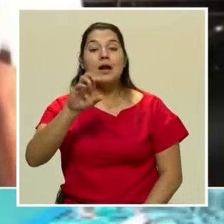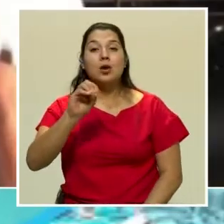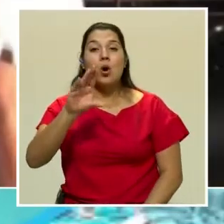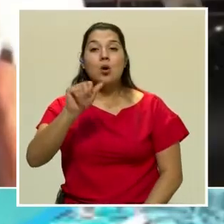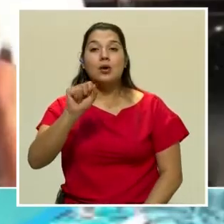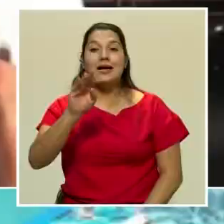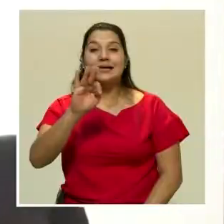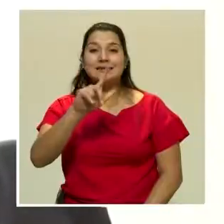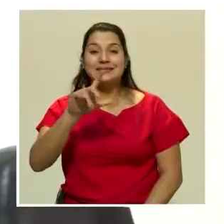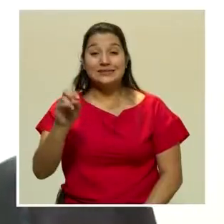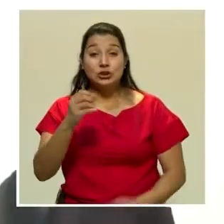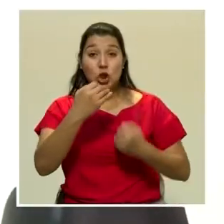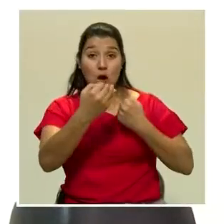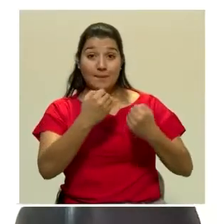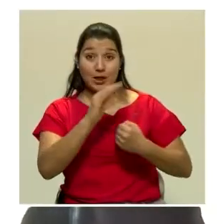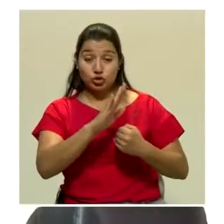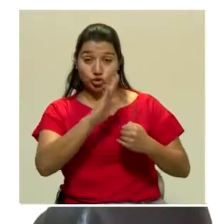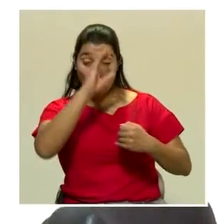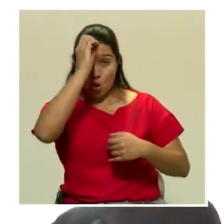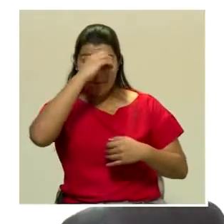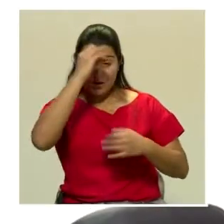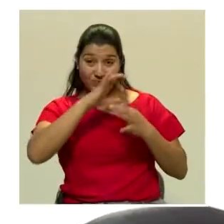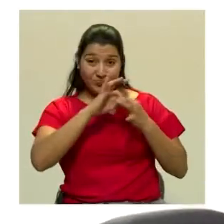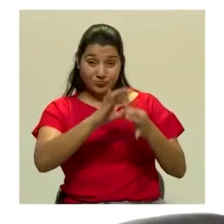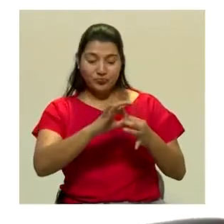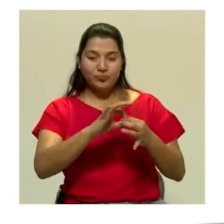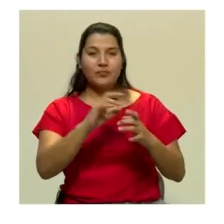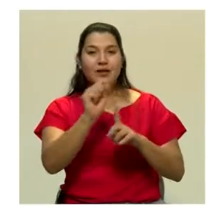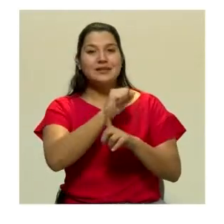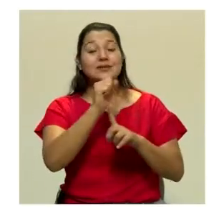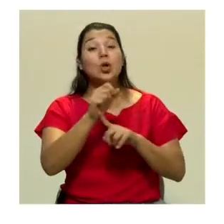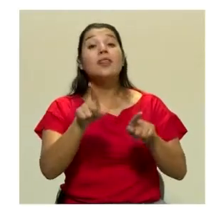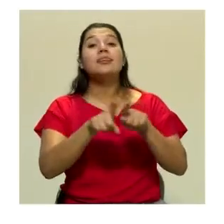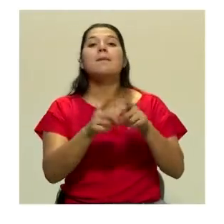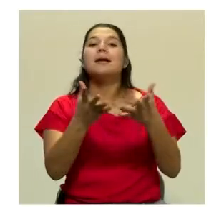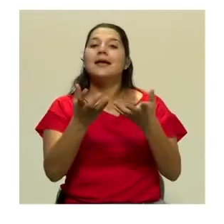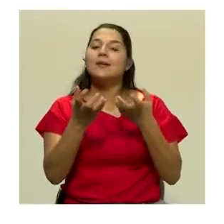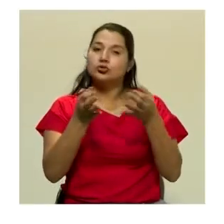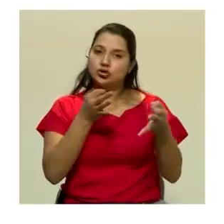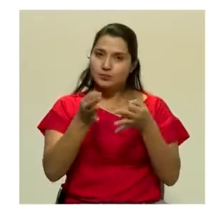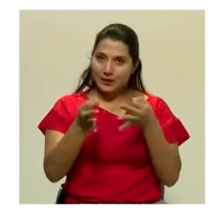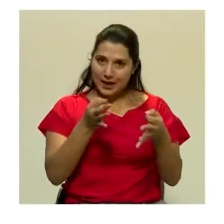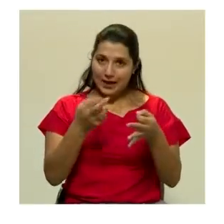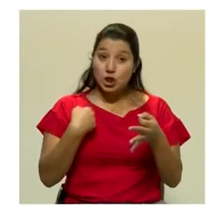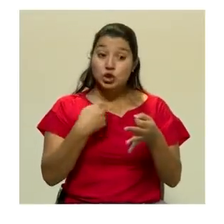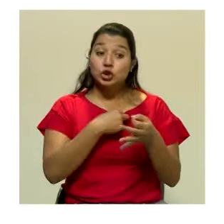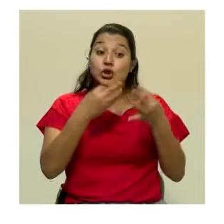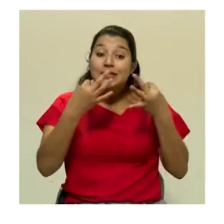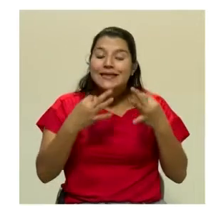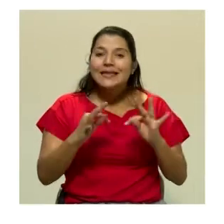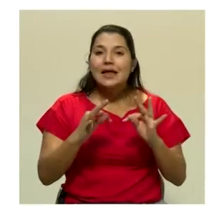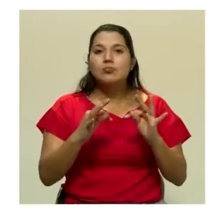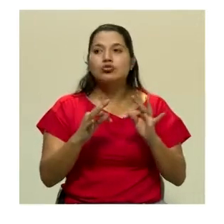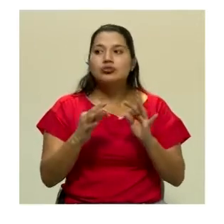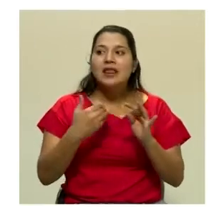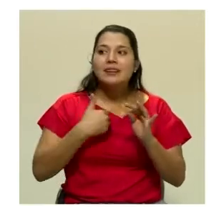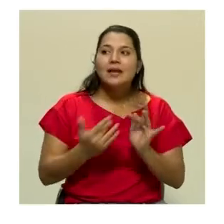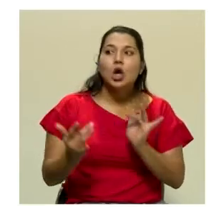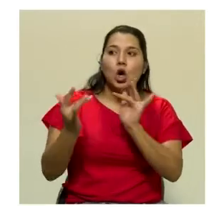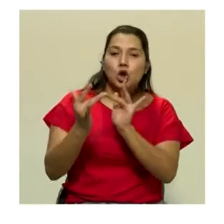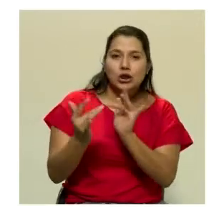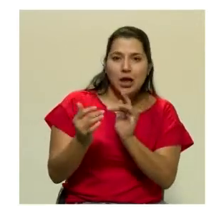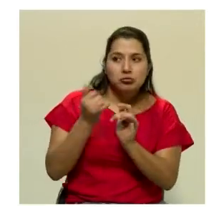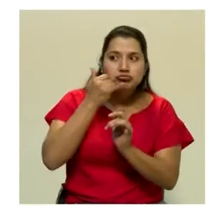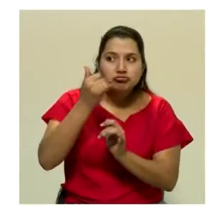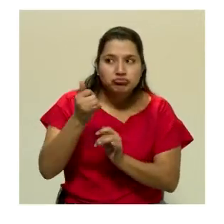nos explicaba su posición ante este hecho. Aclararles también que intentamos contactar al juez que planteó